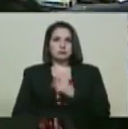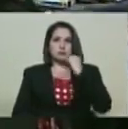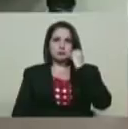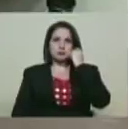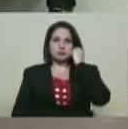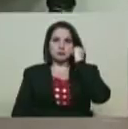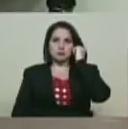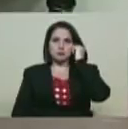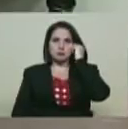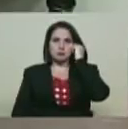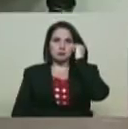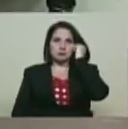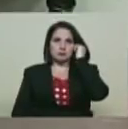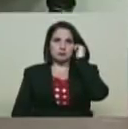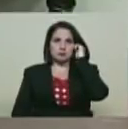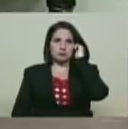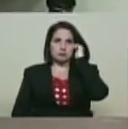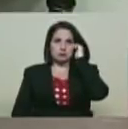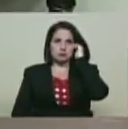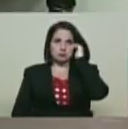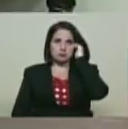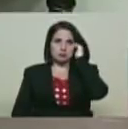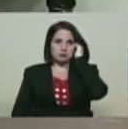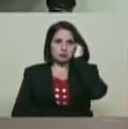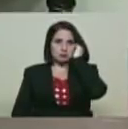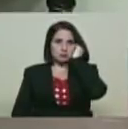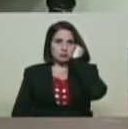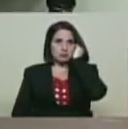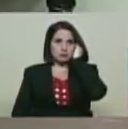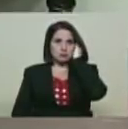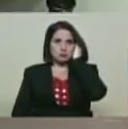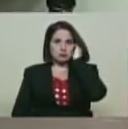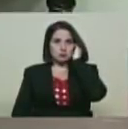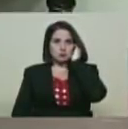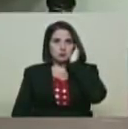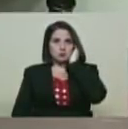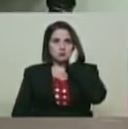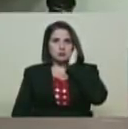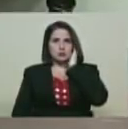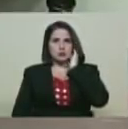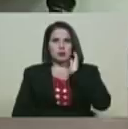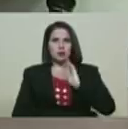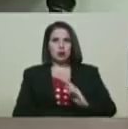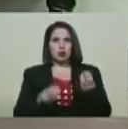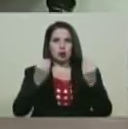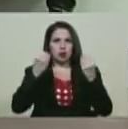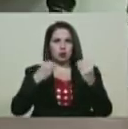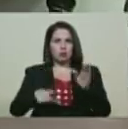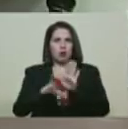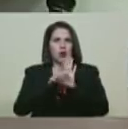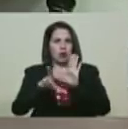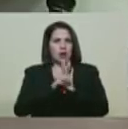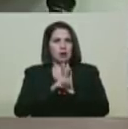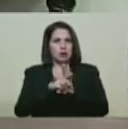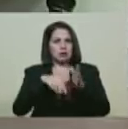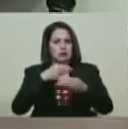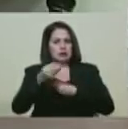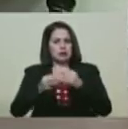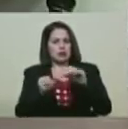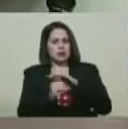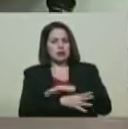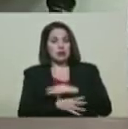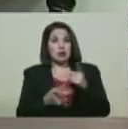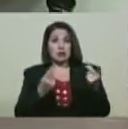Yo quisiera que el vicepresidente me haga un comentario sobre todos estos pasos, la ley que estamos remitiendo a la constituyente, el depósito